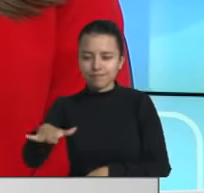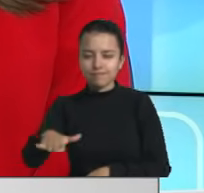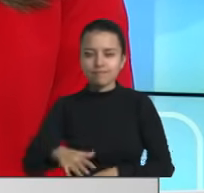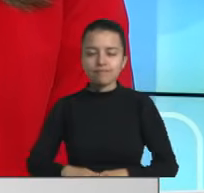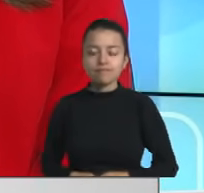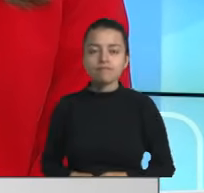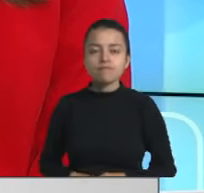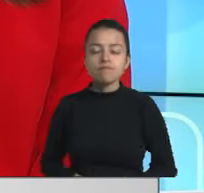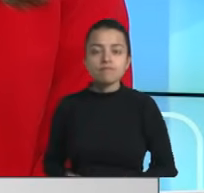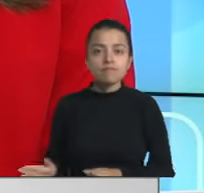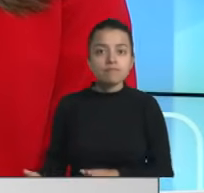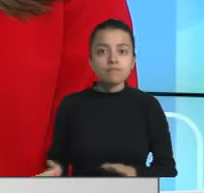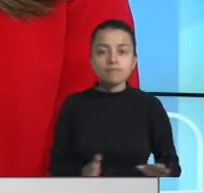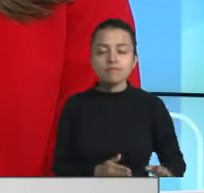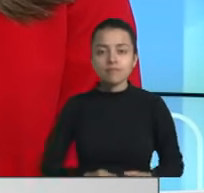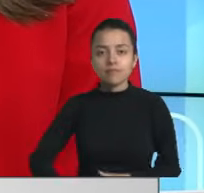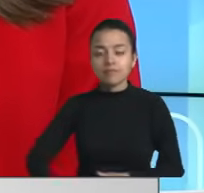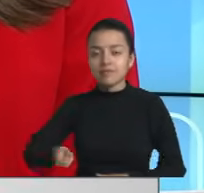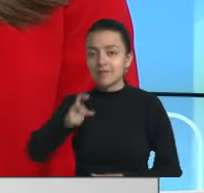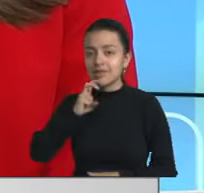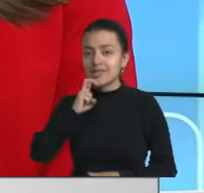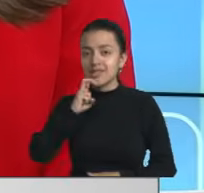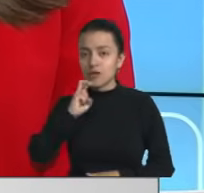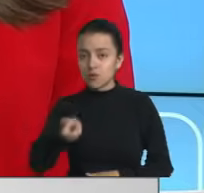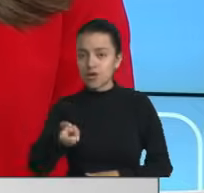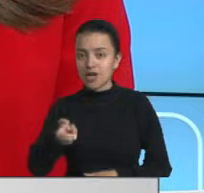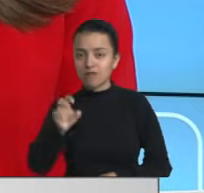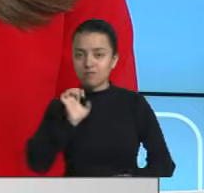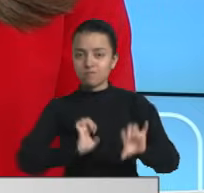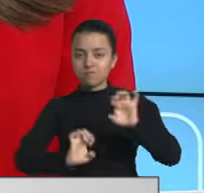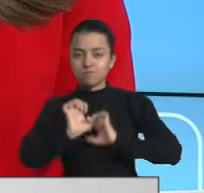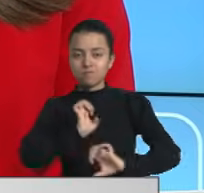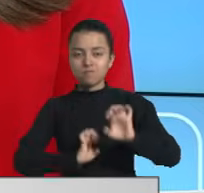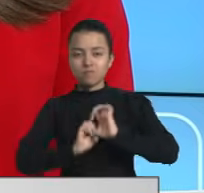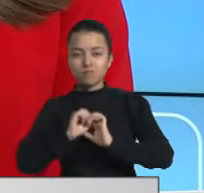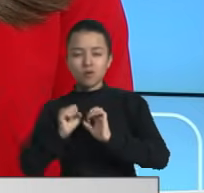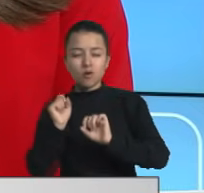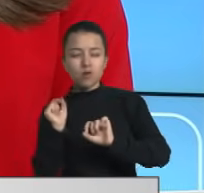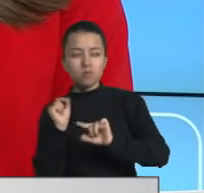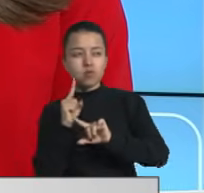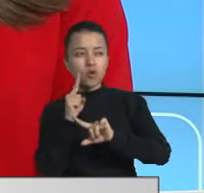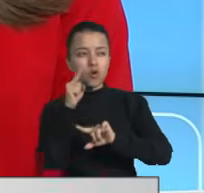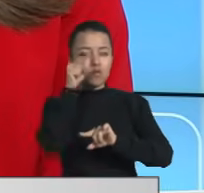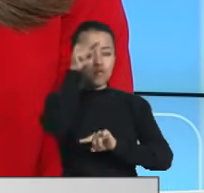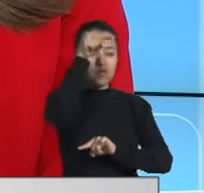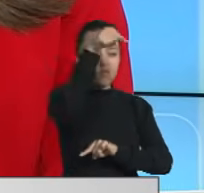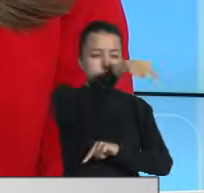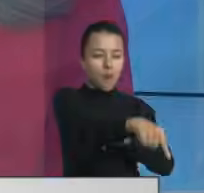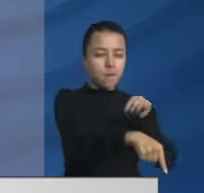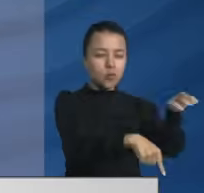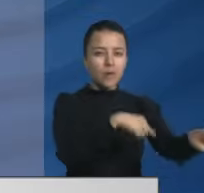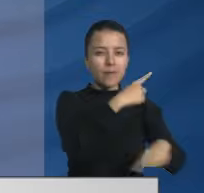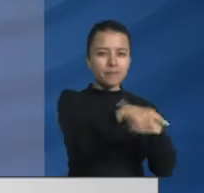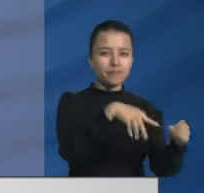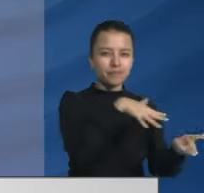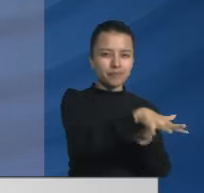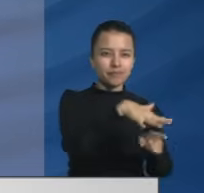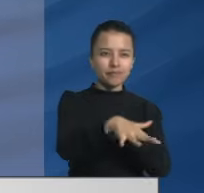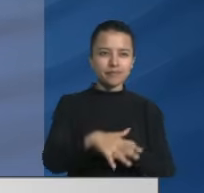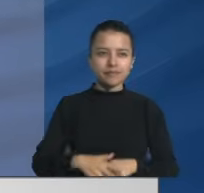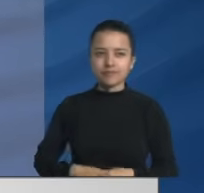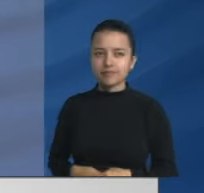profundo dentro de Rusia. El ejército de Kiev bombardeó un polo industrial donde se armaban drones iraníes.